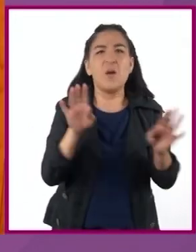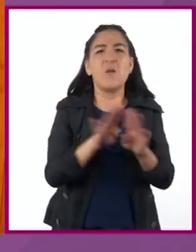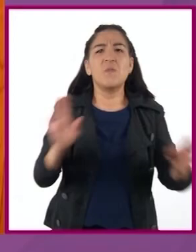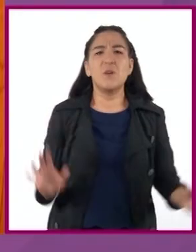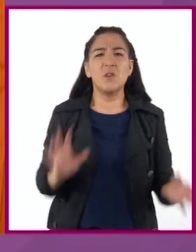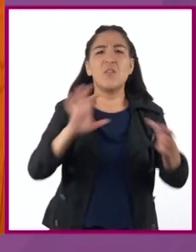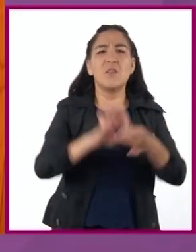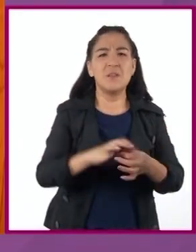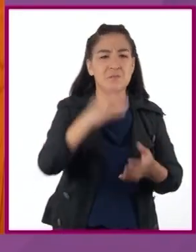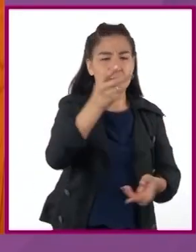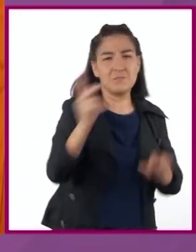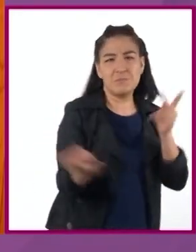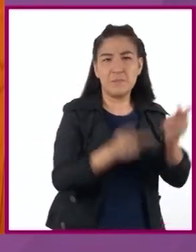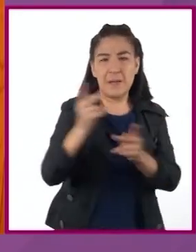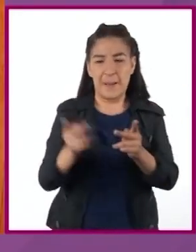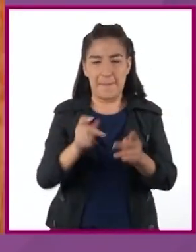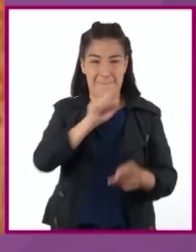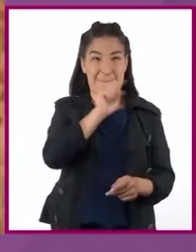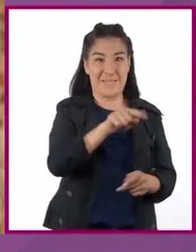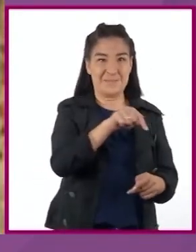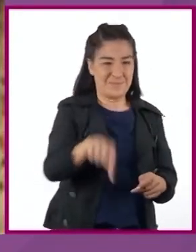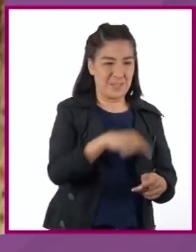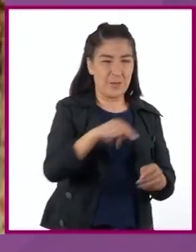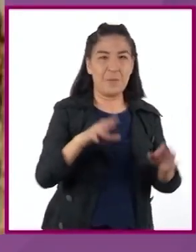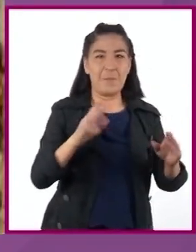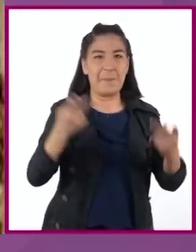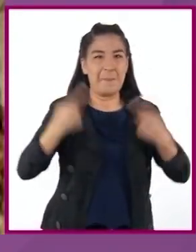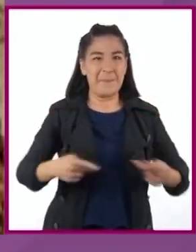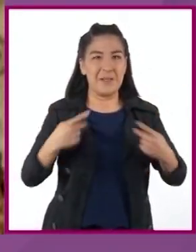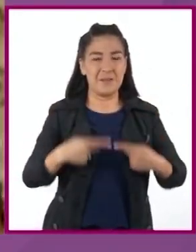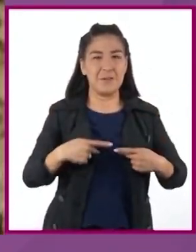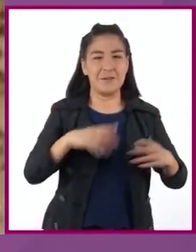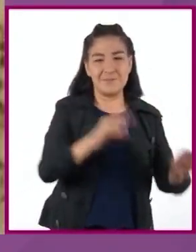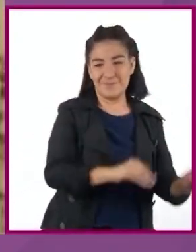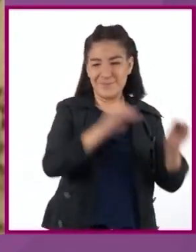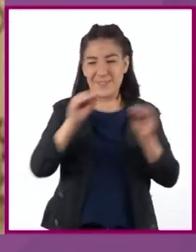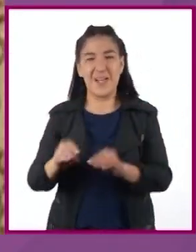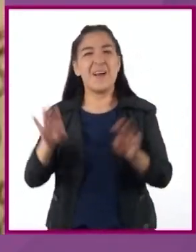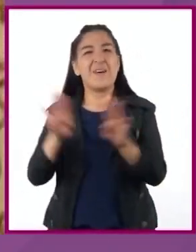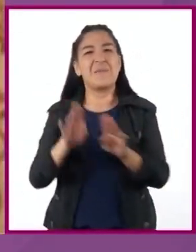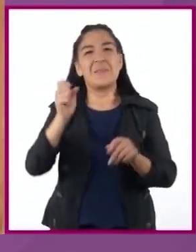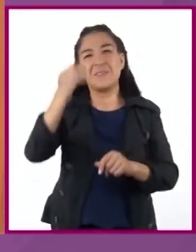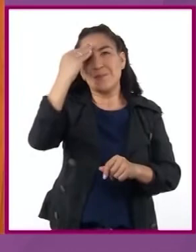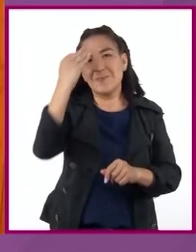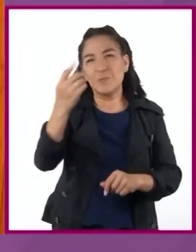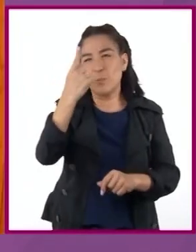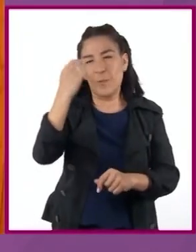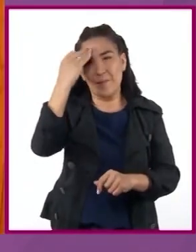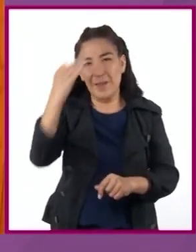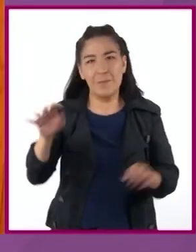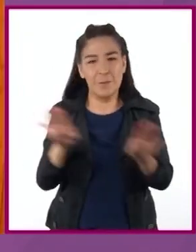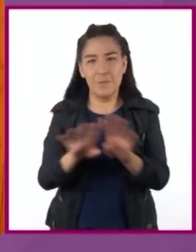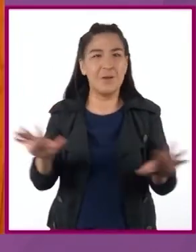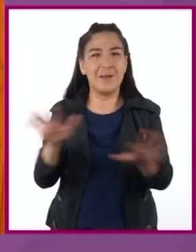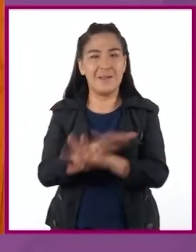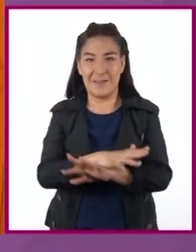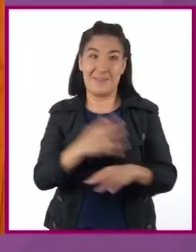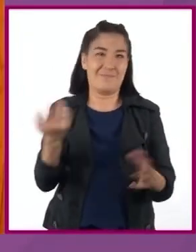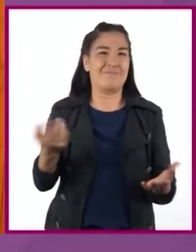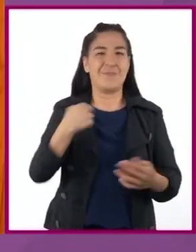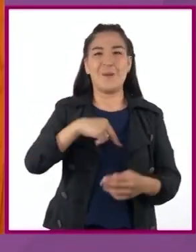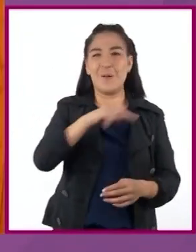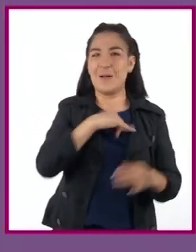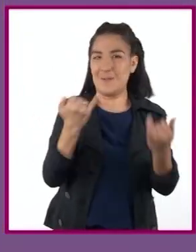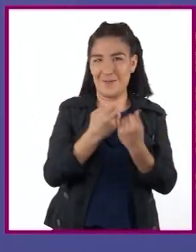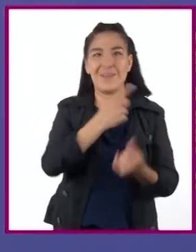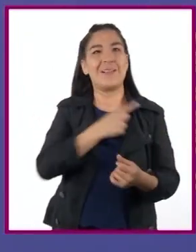llevar a esa sociedad a una armonía durante cierto tiempo? Y eso es algo que tenemos que aprender nosotros, ¿verdad?, en el